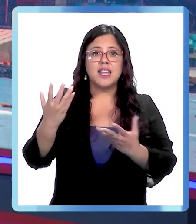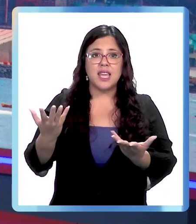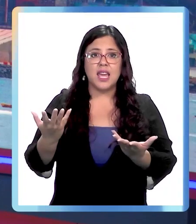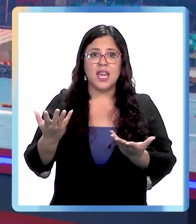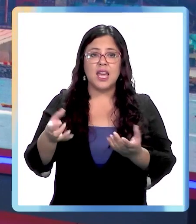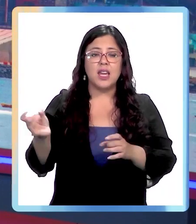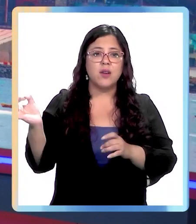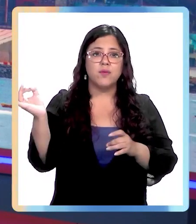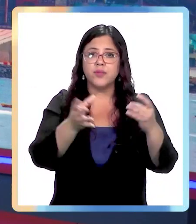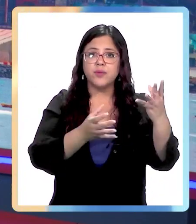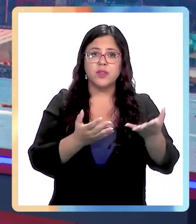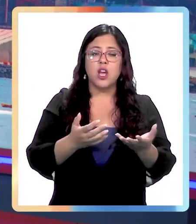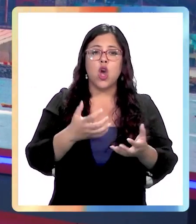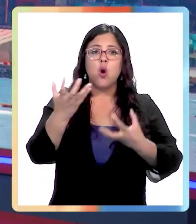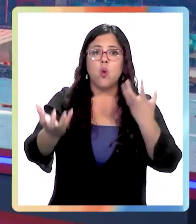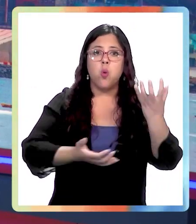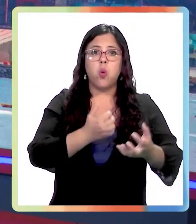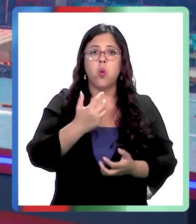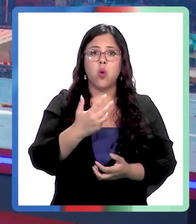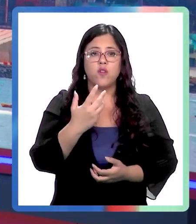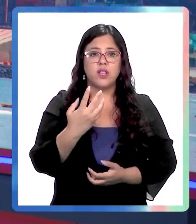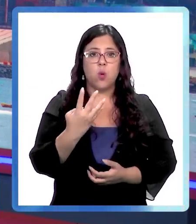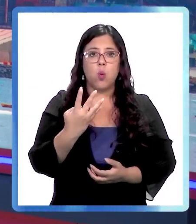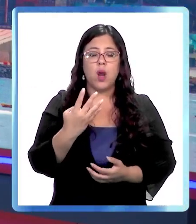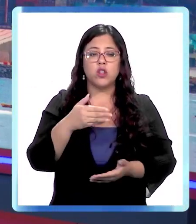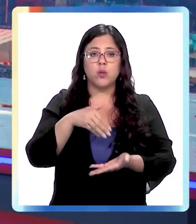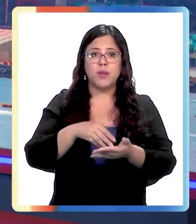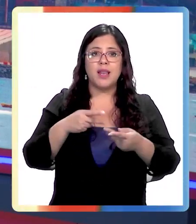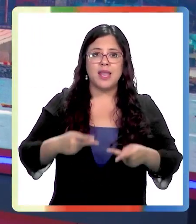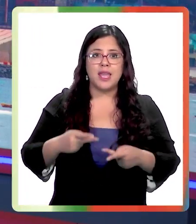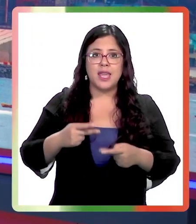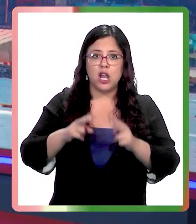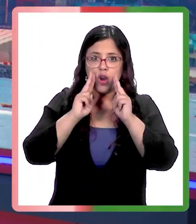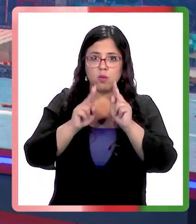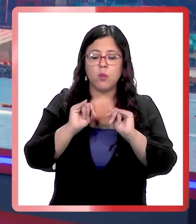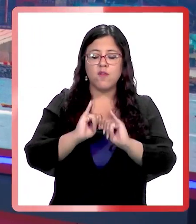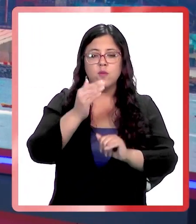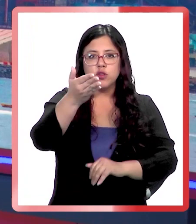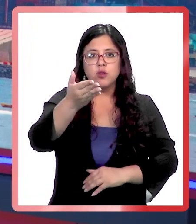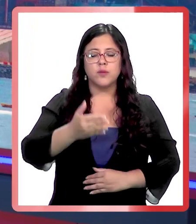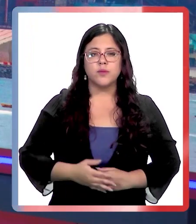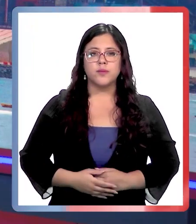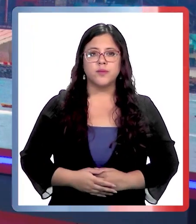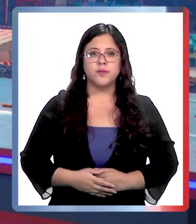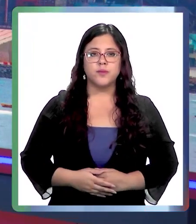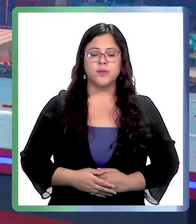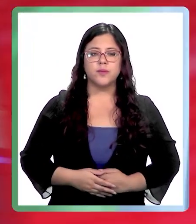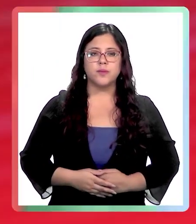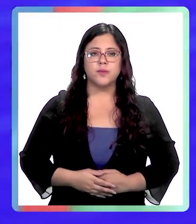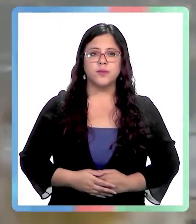quemar 94.000 toneladas de carbón. Lo vemos en la nota de Antofagasta Televisión.